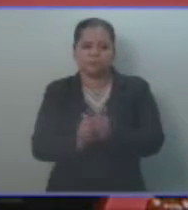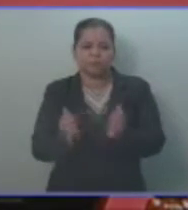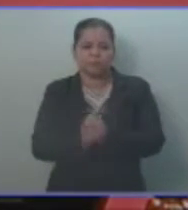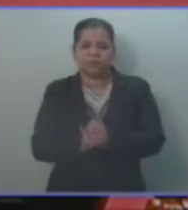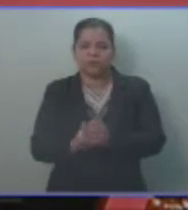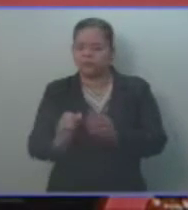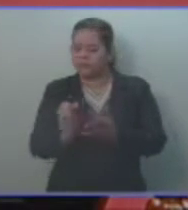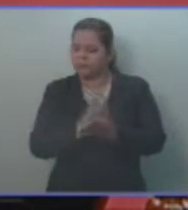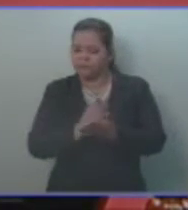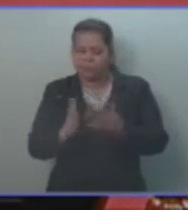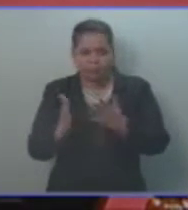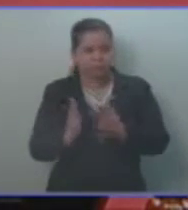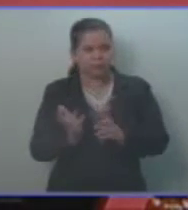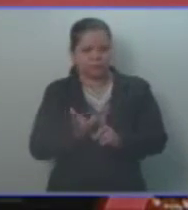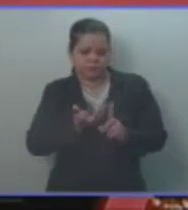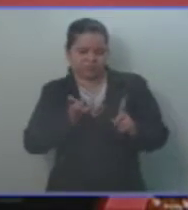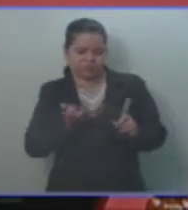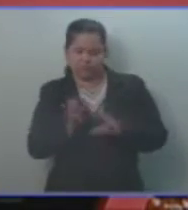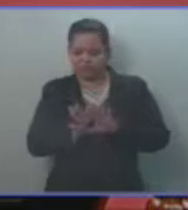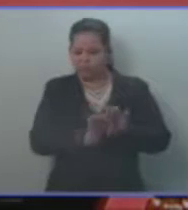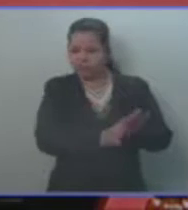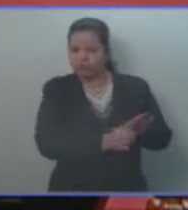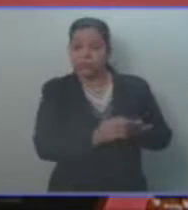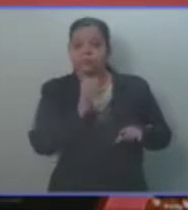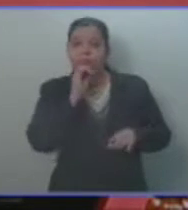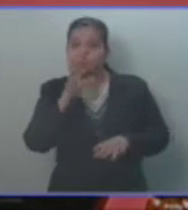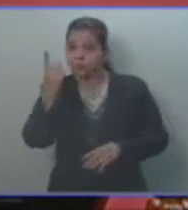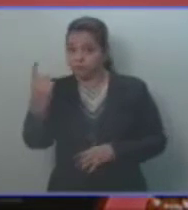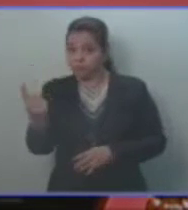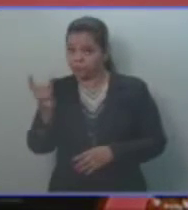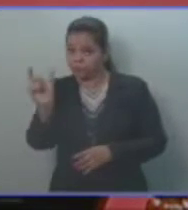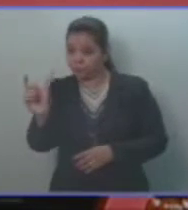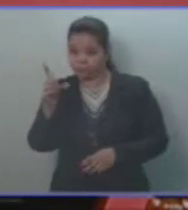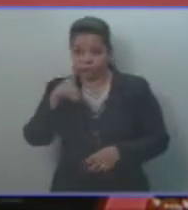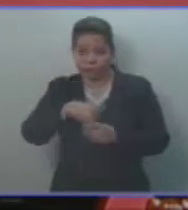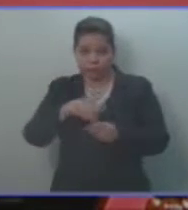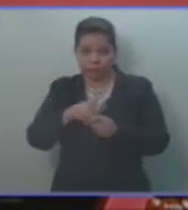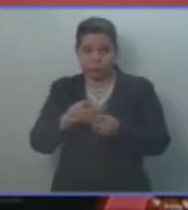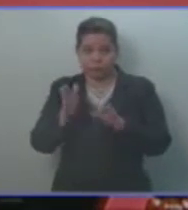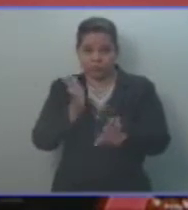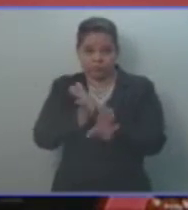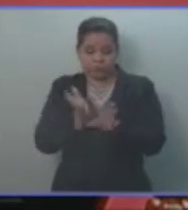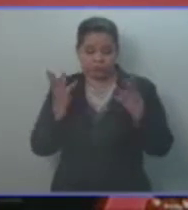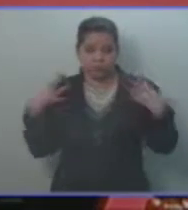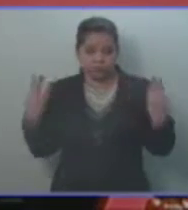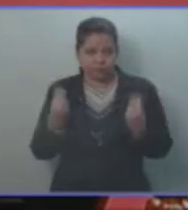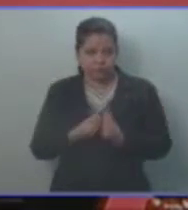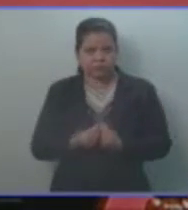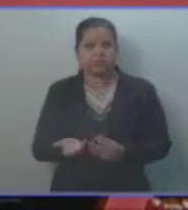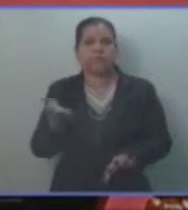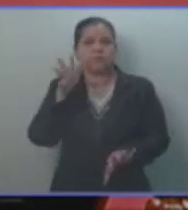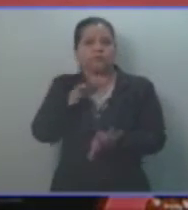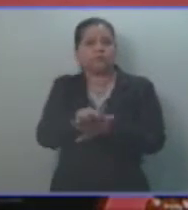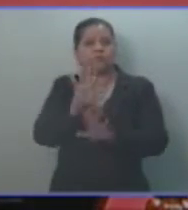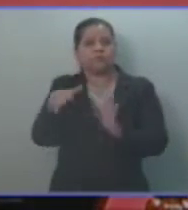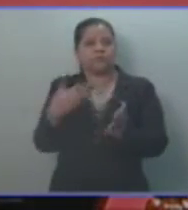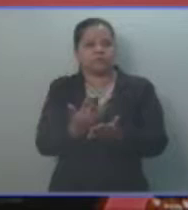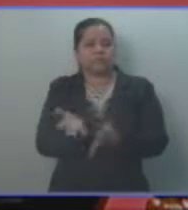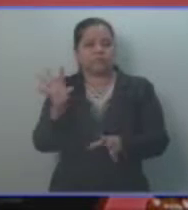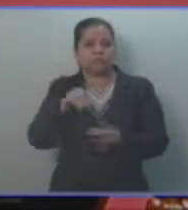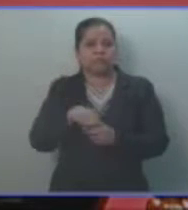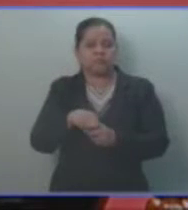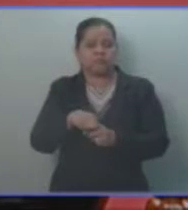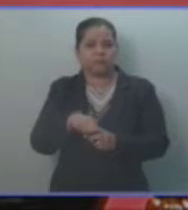excluyentes. También señala que el término discapacidad psicosocial es más inclusivo que el de